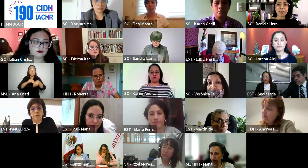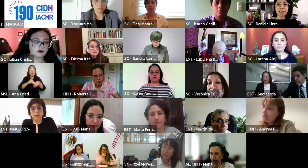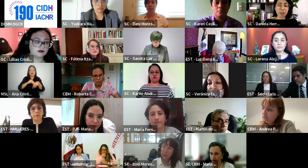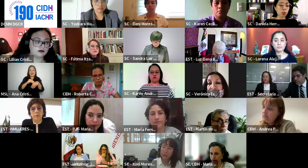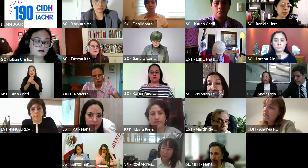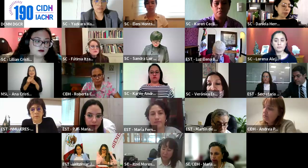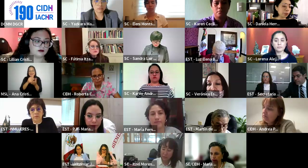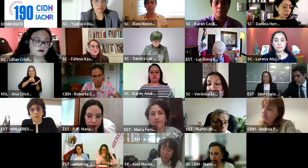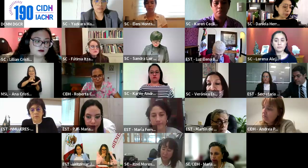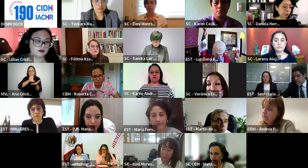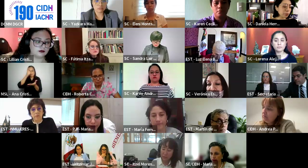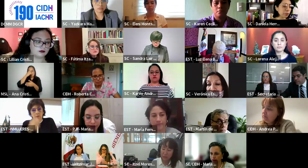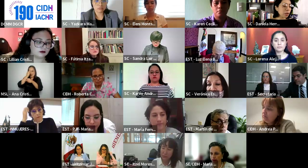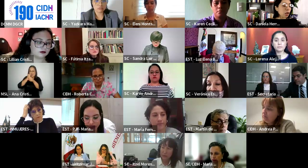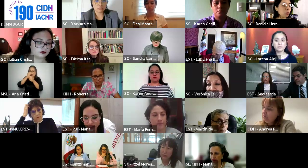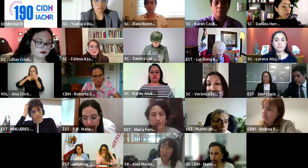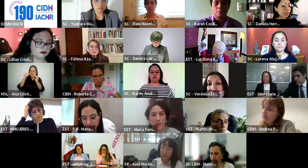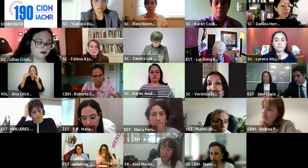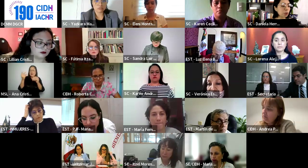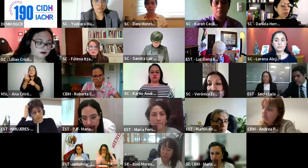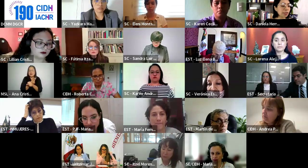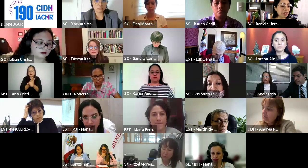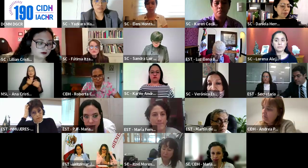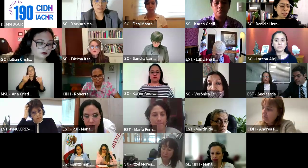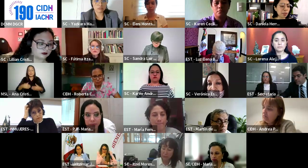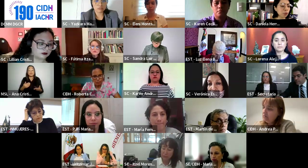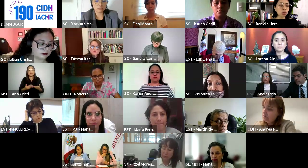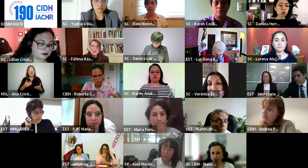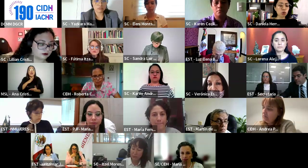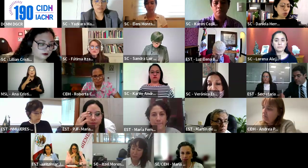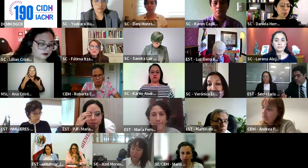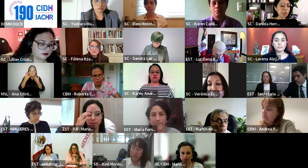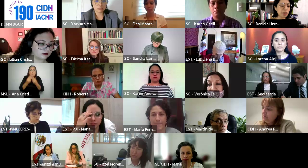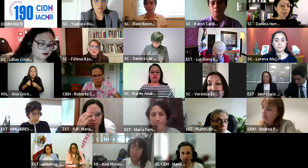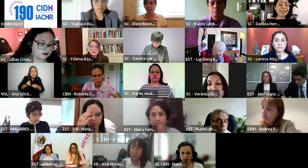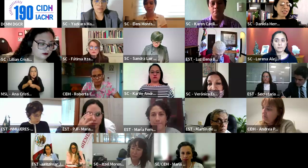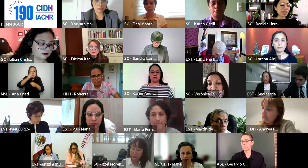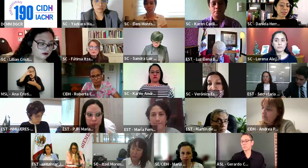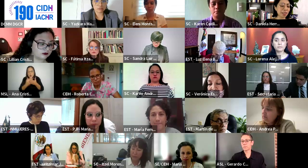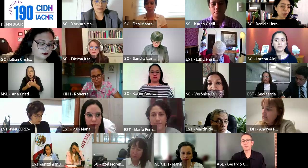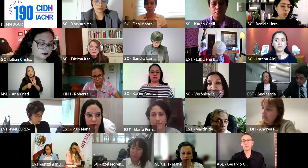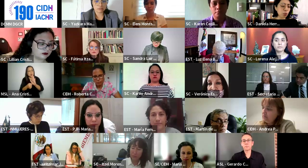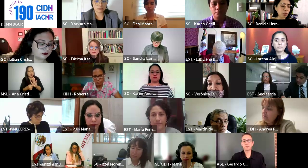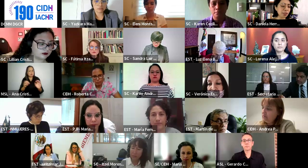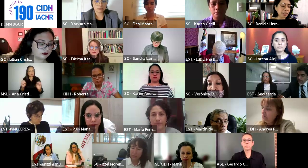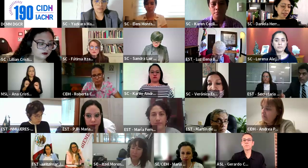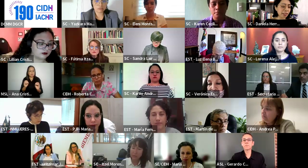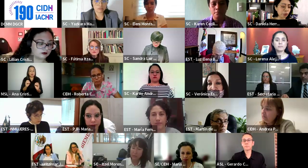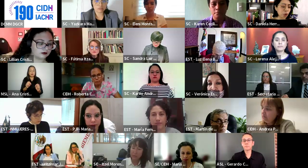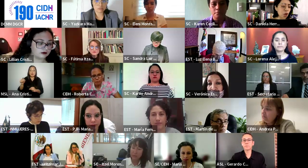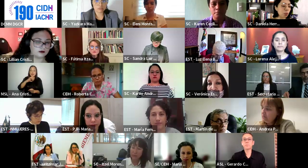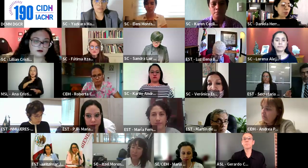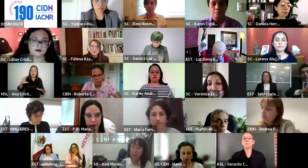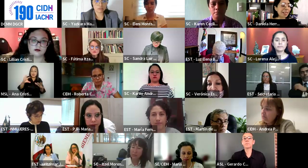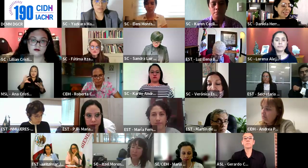discapacidad en dicha encuesta. Muchas de las violencias que enfrentamos no son visibles ni se entienden como violencia de